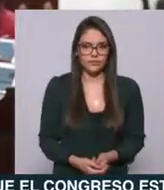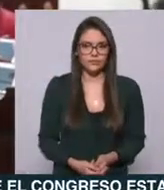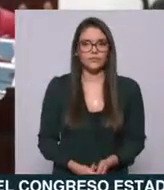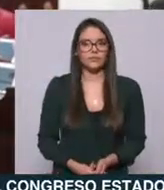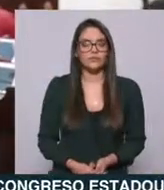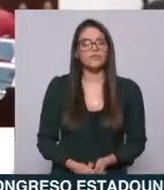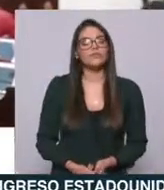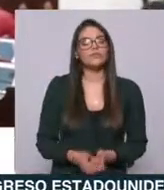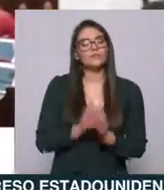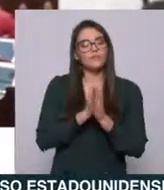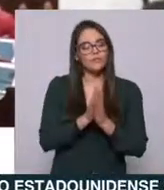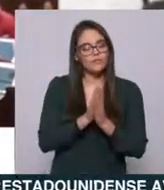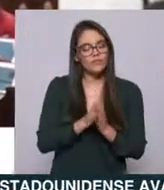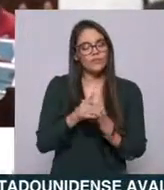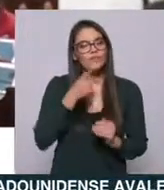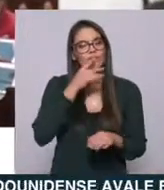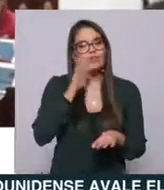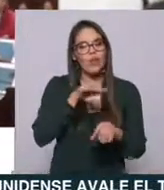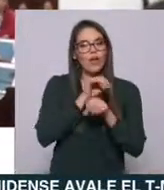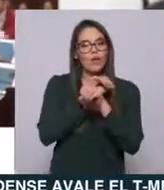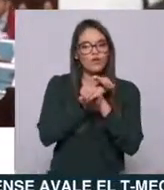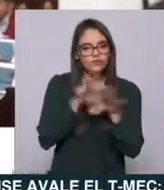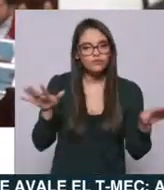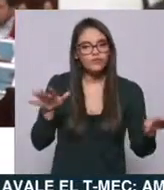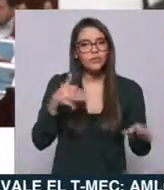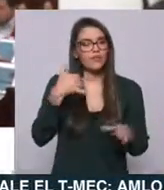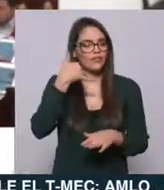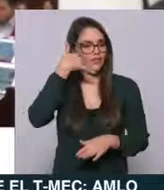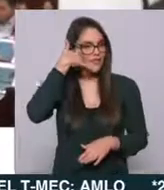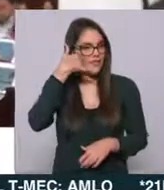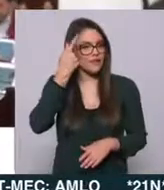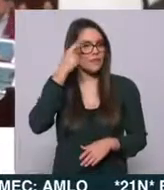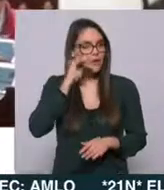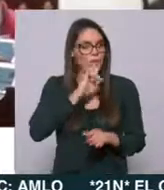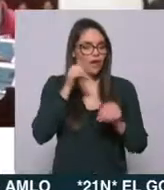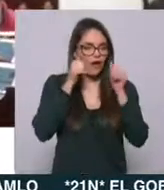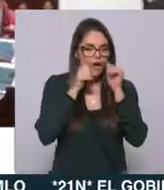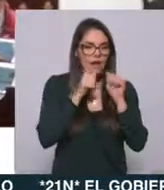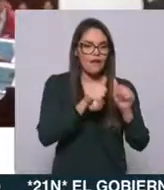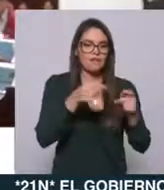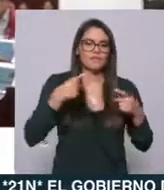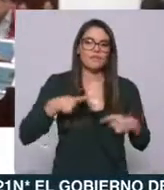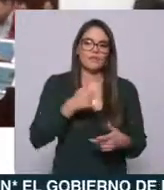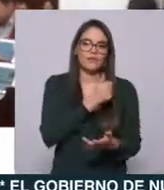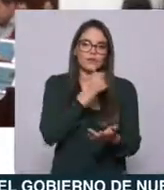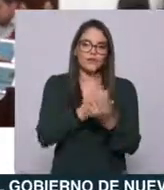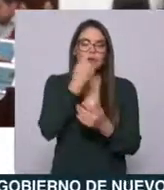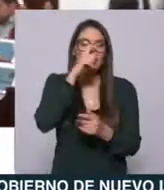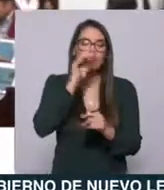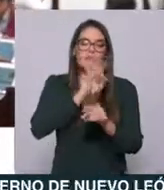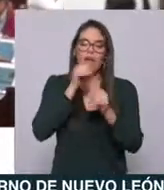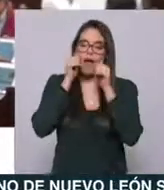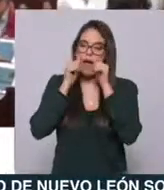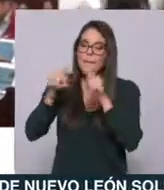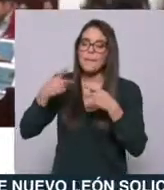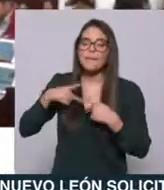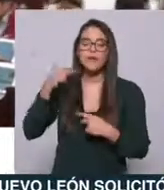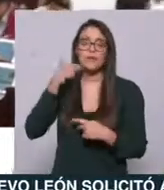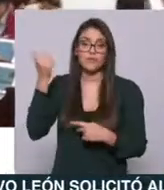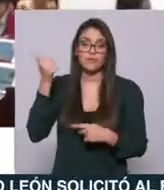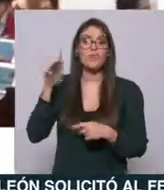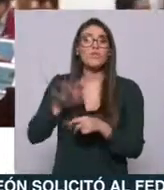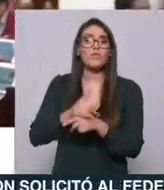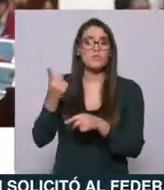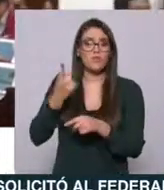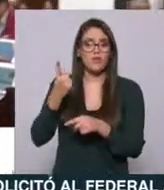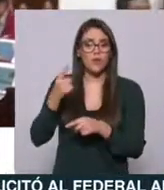difusión del teléfono que tiene a la disposición la ciudadanía para el caso de suicidios, ya que se ha incrementado mucho